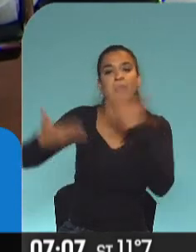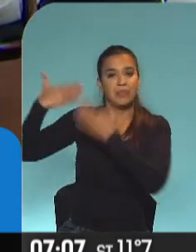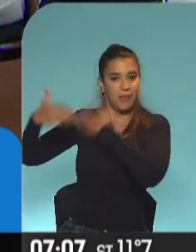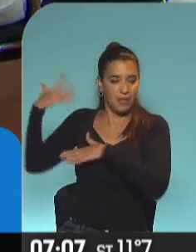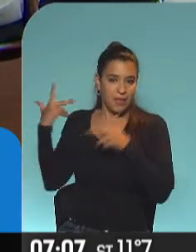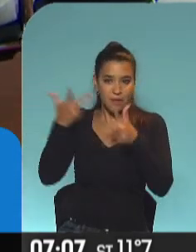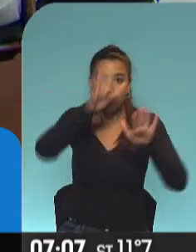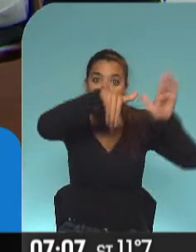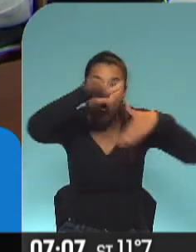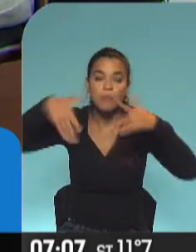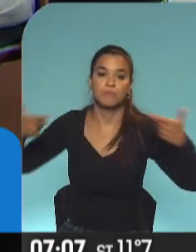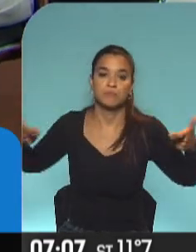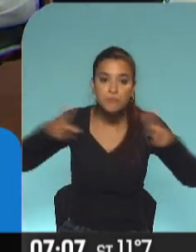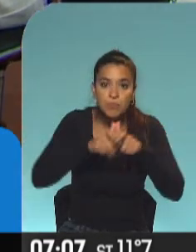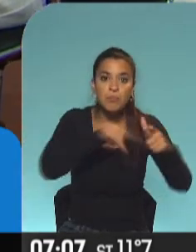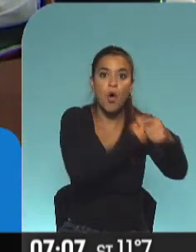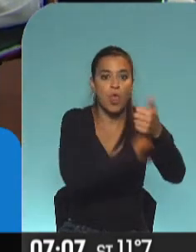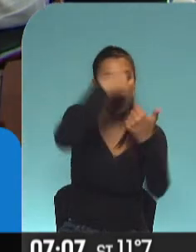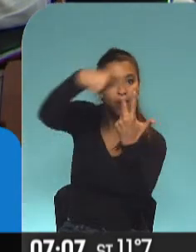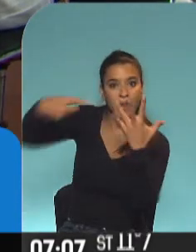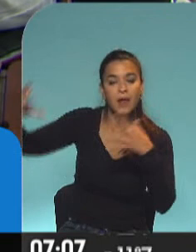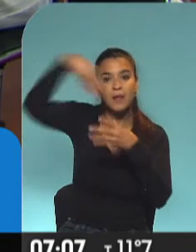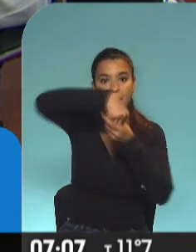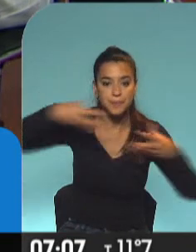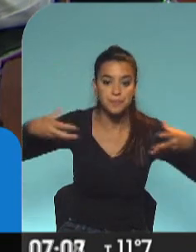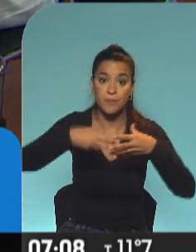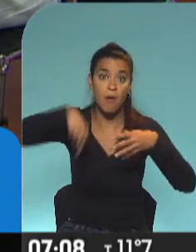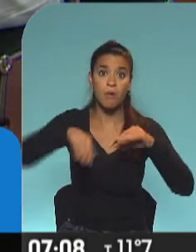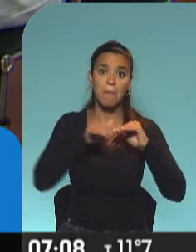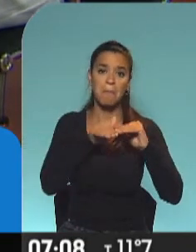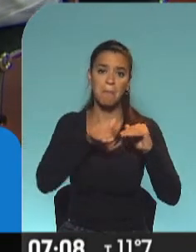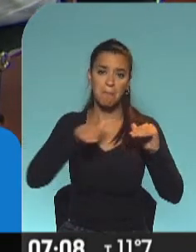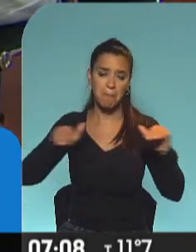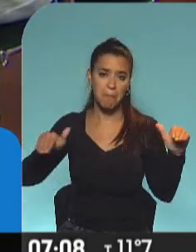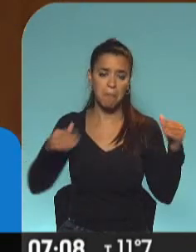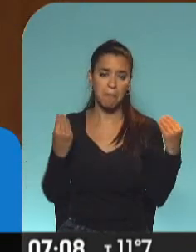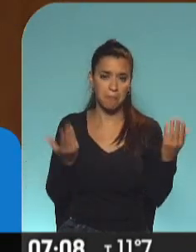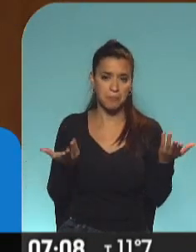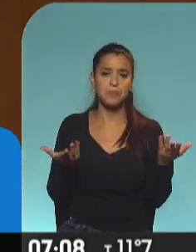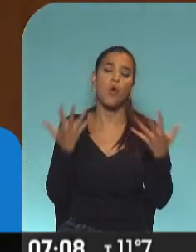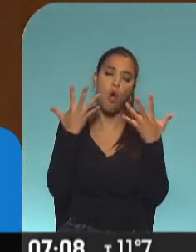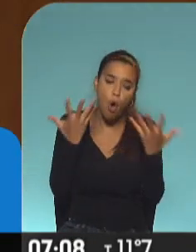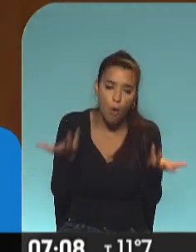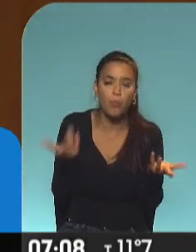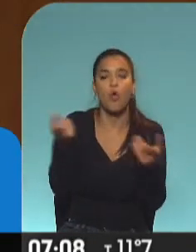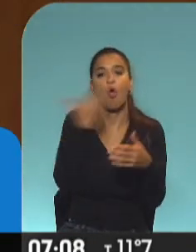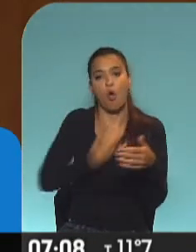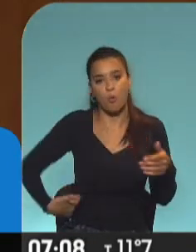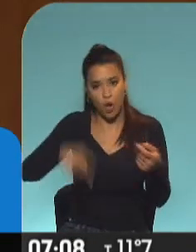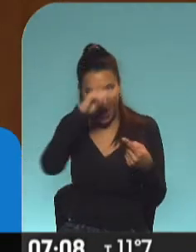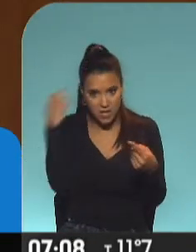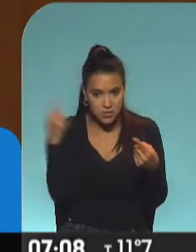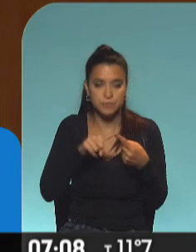propósito de convocar a la Comisión Interpoderes, insisto, paralizada, que reúne a, obviamente, el Gobierno